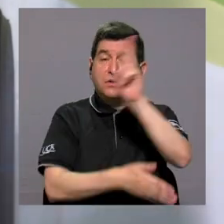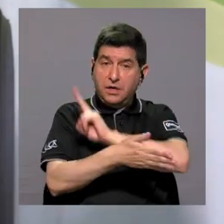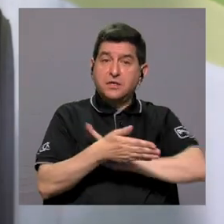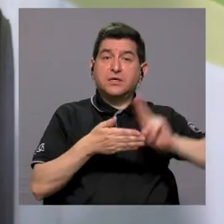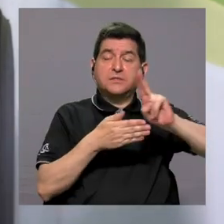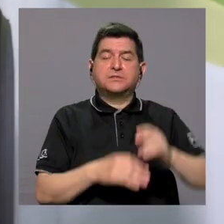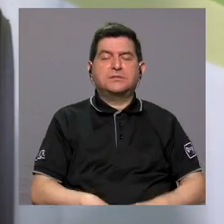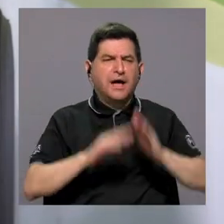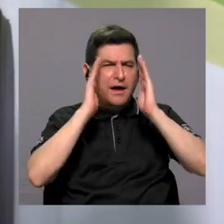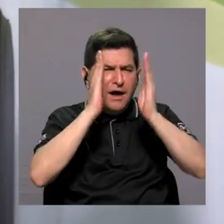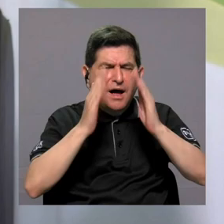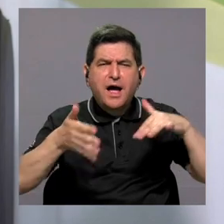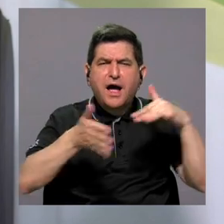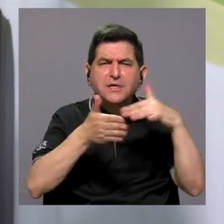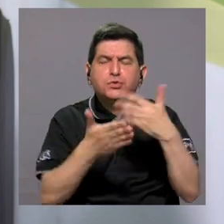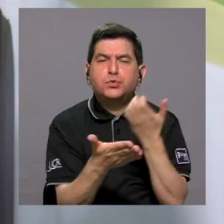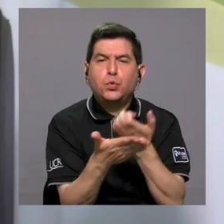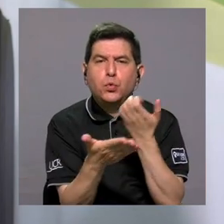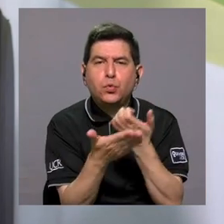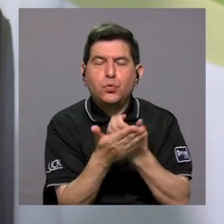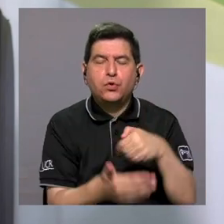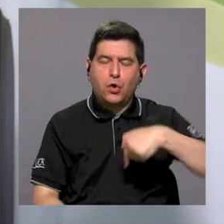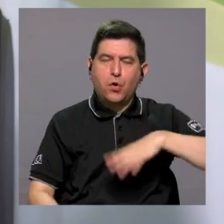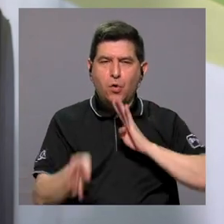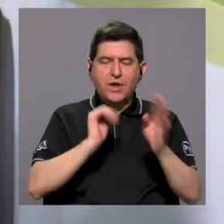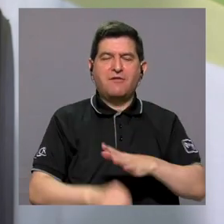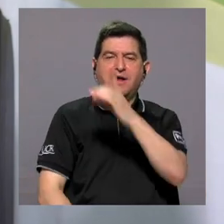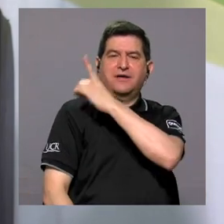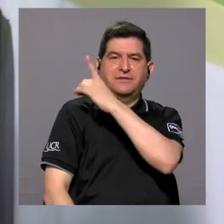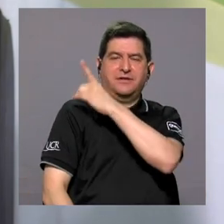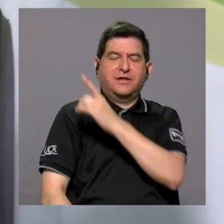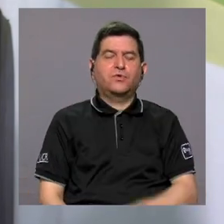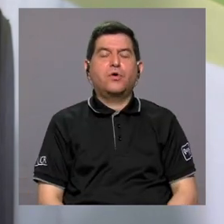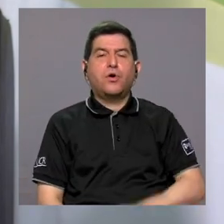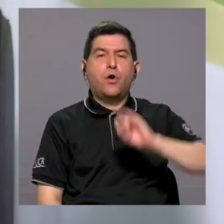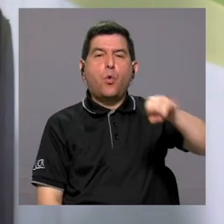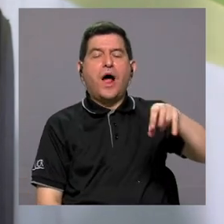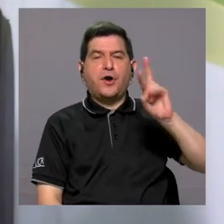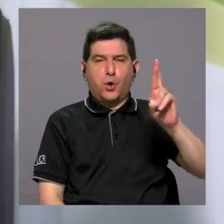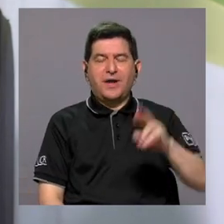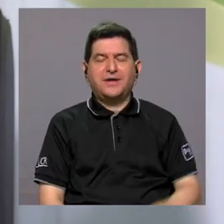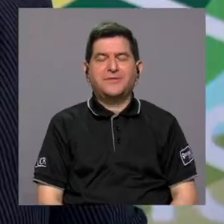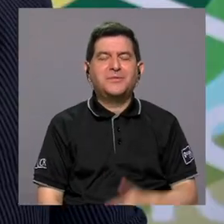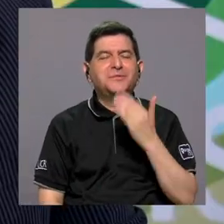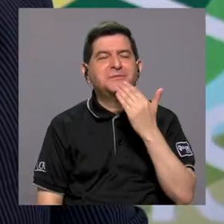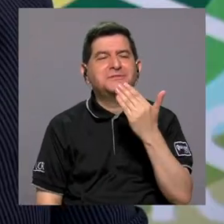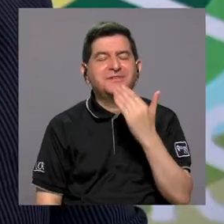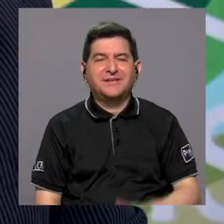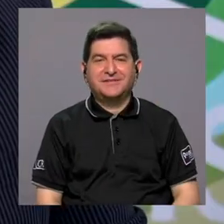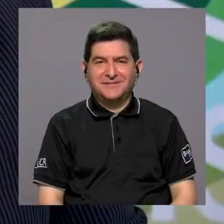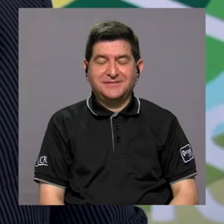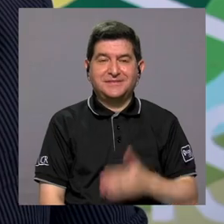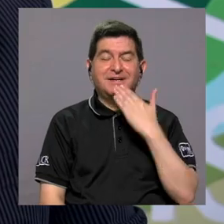enseñanza que se dedica al estudio de la economía y hoy conversamos con su director don juan' robalino muchas gracias